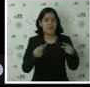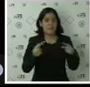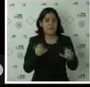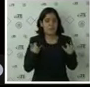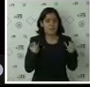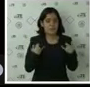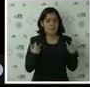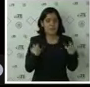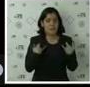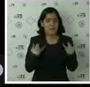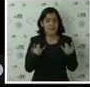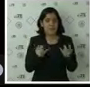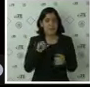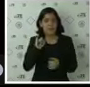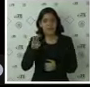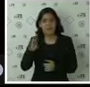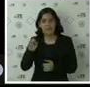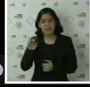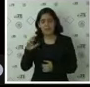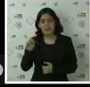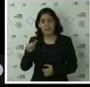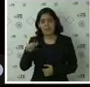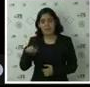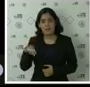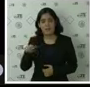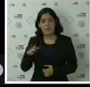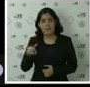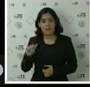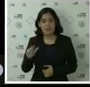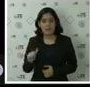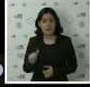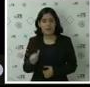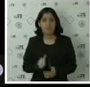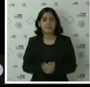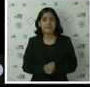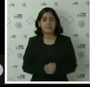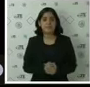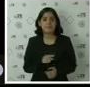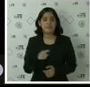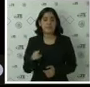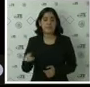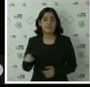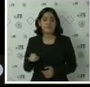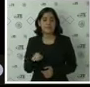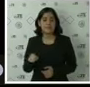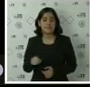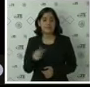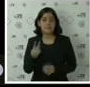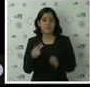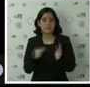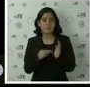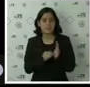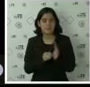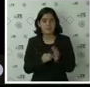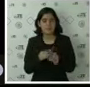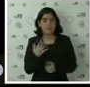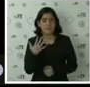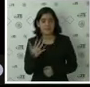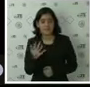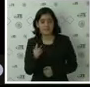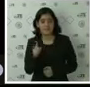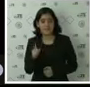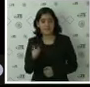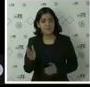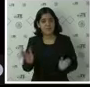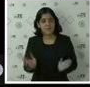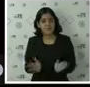fundadora y actual directora ejecutiva de Organización Fuerza Ciudadana desde 2005. Ha sido activista por